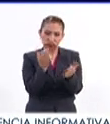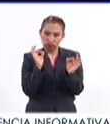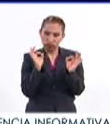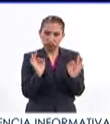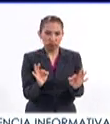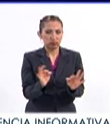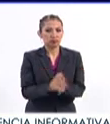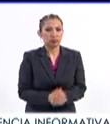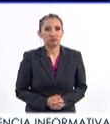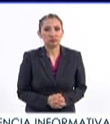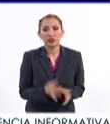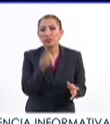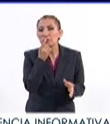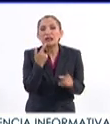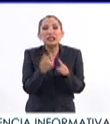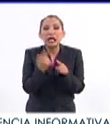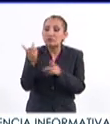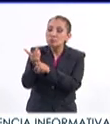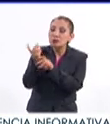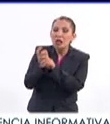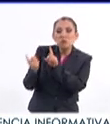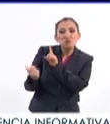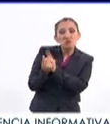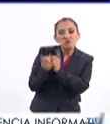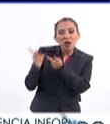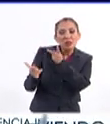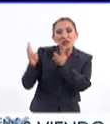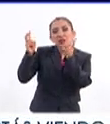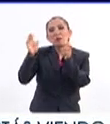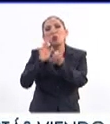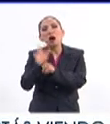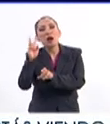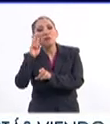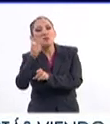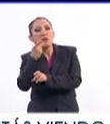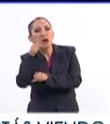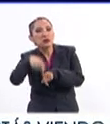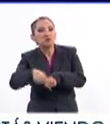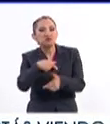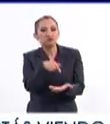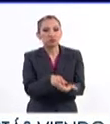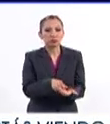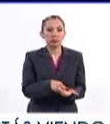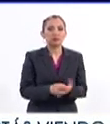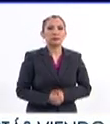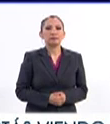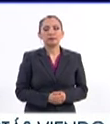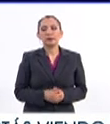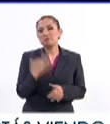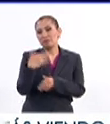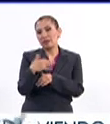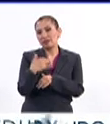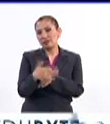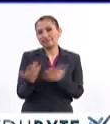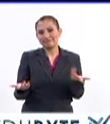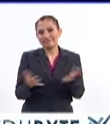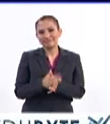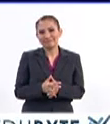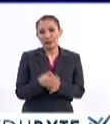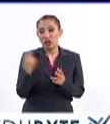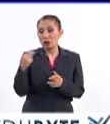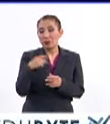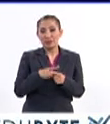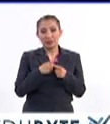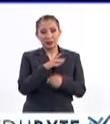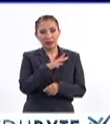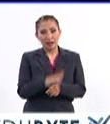bienvenidas, ¿no? Díganos con quién le gustaría que platicáramos, qué tema le gustaría que tocáramos en este espacio. Por lo pronto, bueno, en nombre de